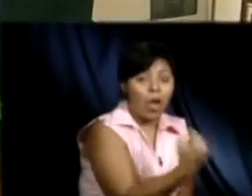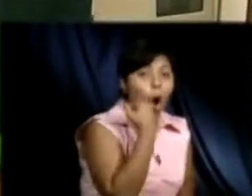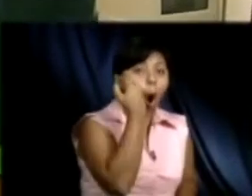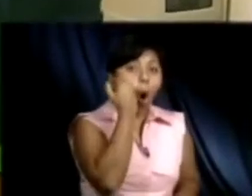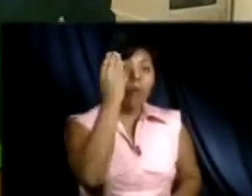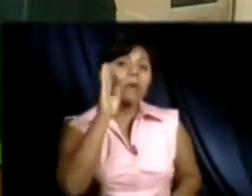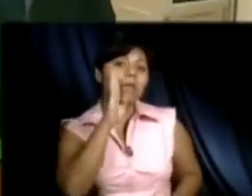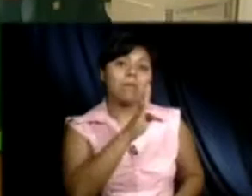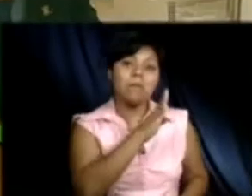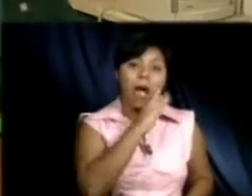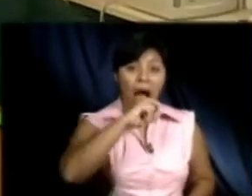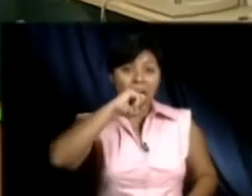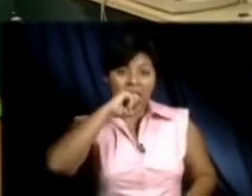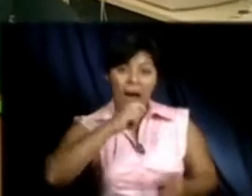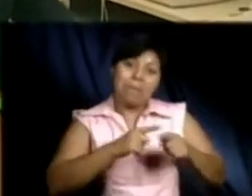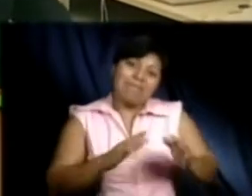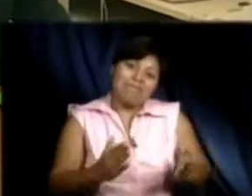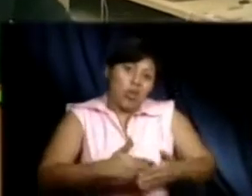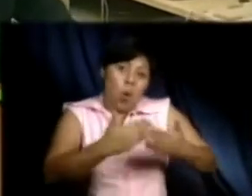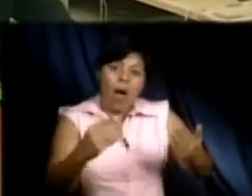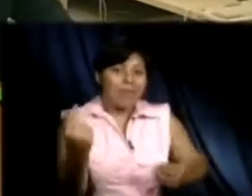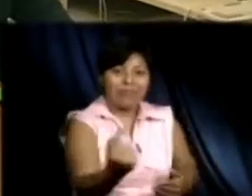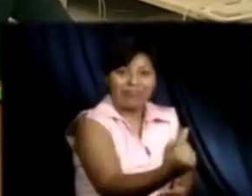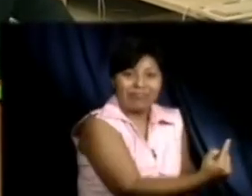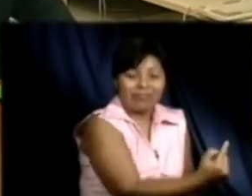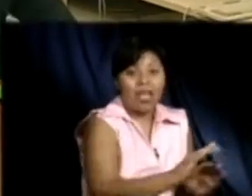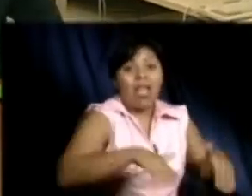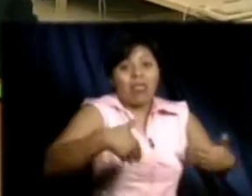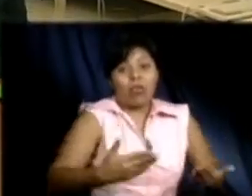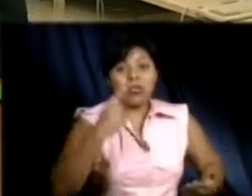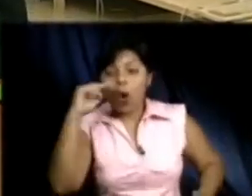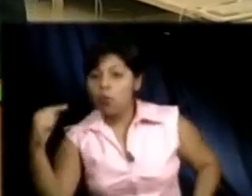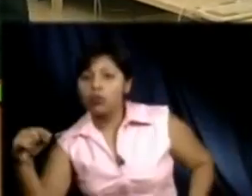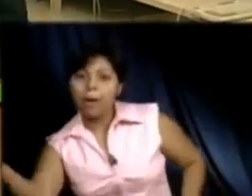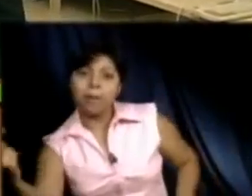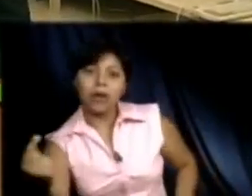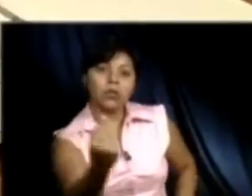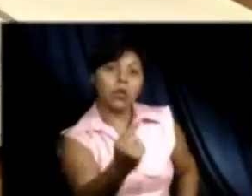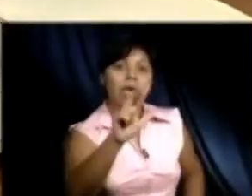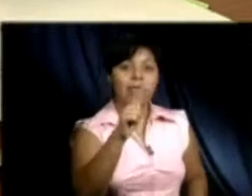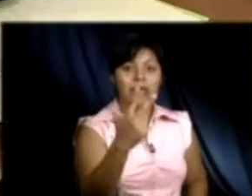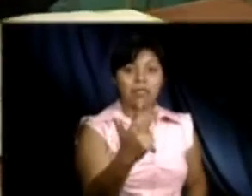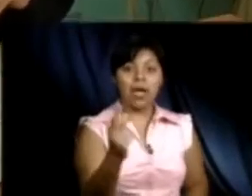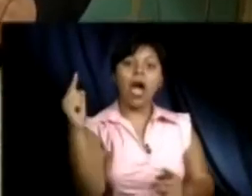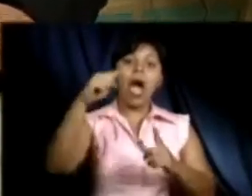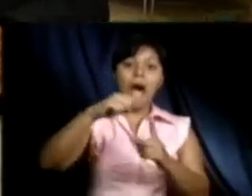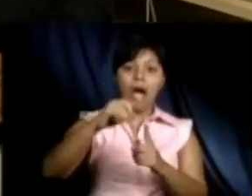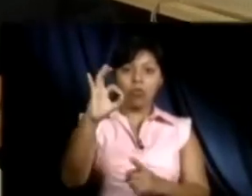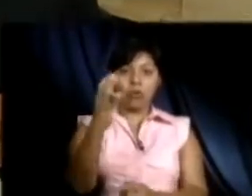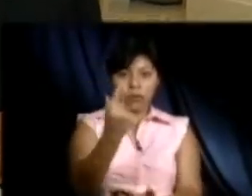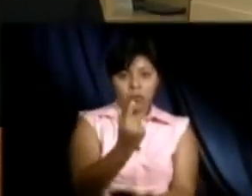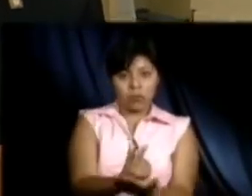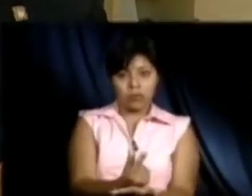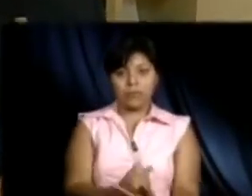bachilleres de bajos recursos, pero que a falta de ellos, las oportunidades se otorgan a los mejores que han cursado grados de entre